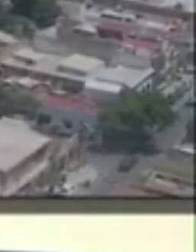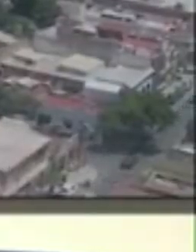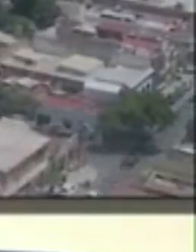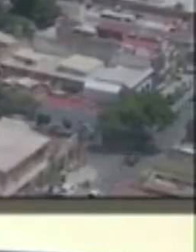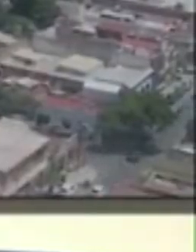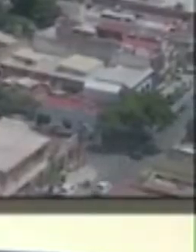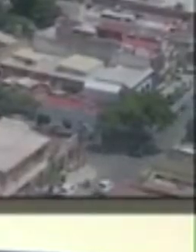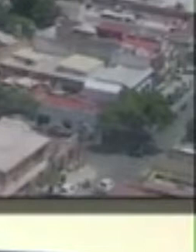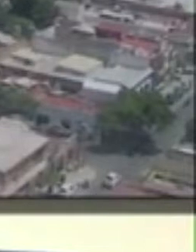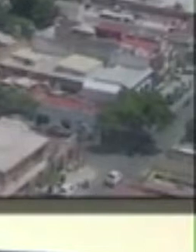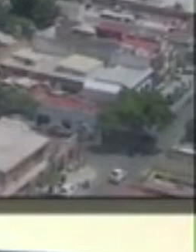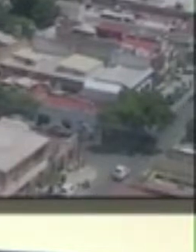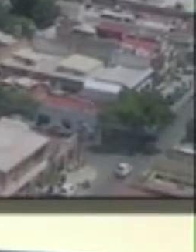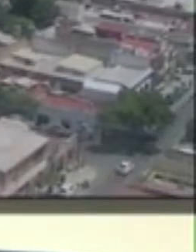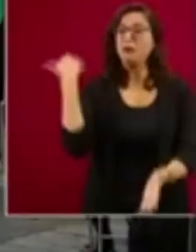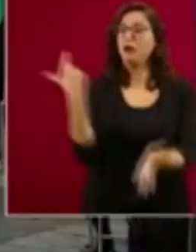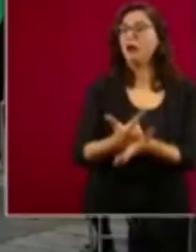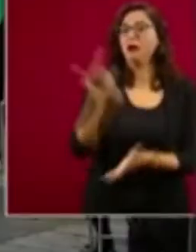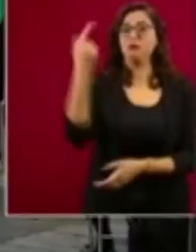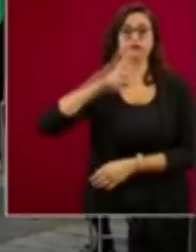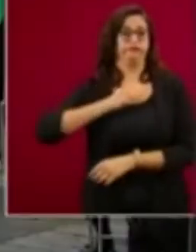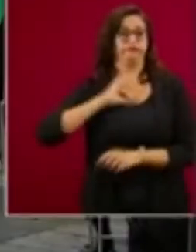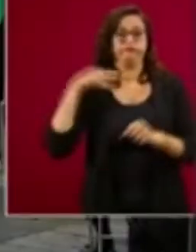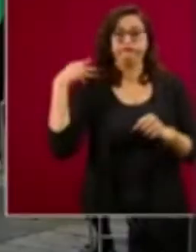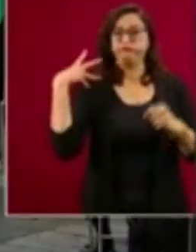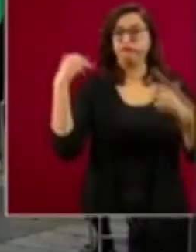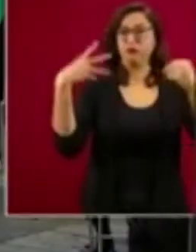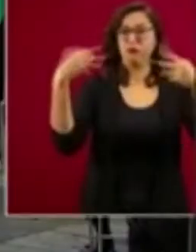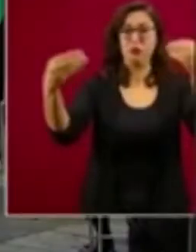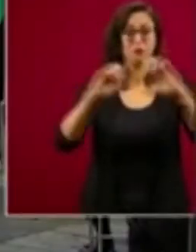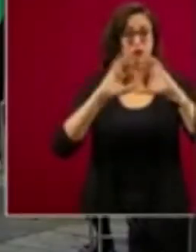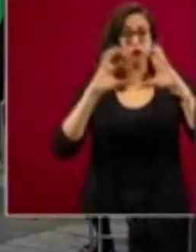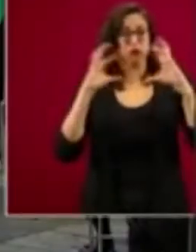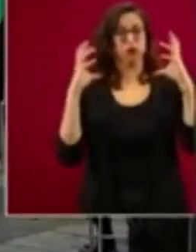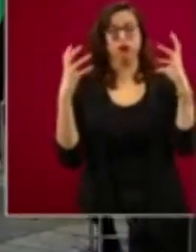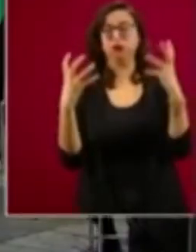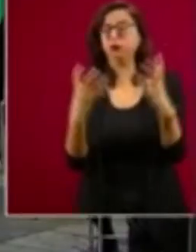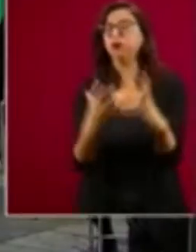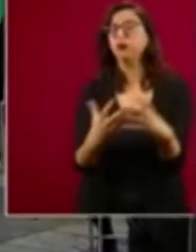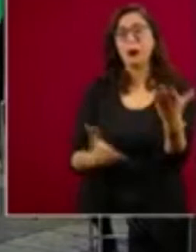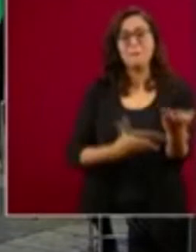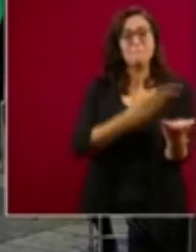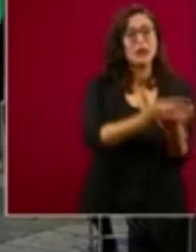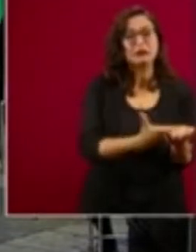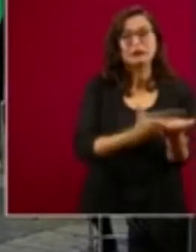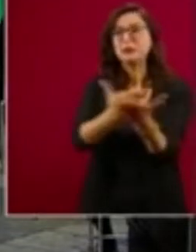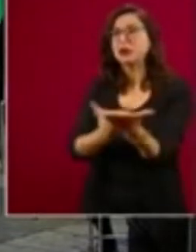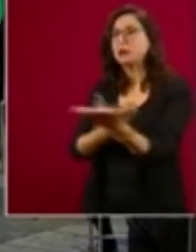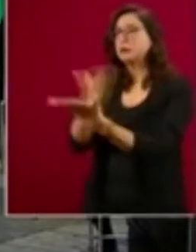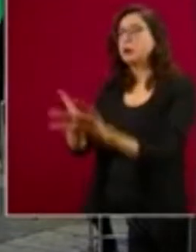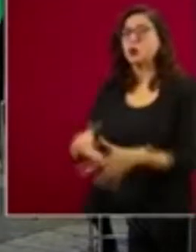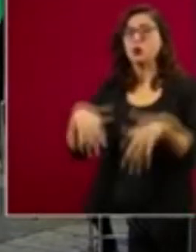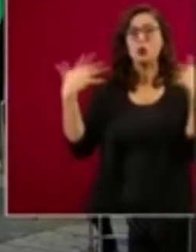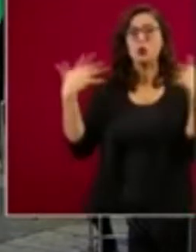pública, tanto interna como extranjera, y por supuesto todo lo que se refiere a tener como una